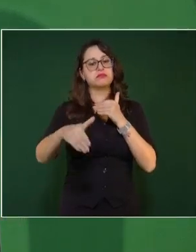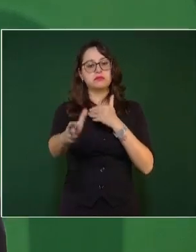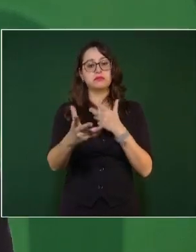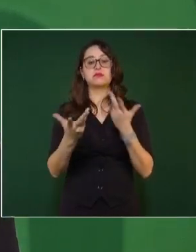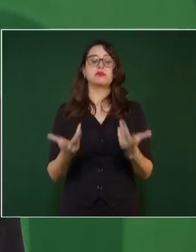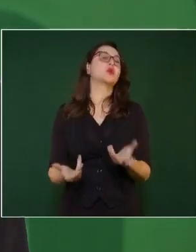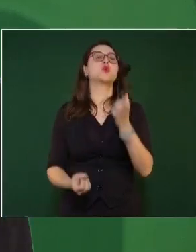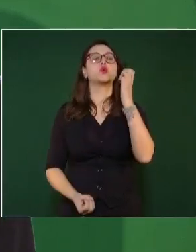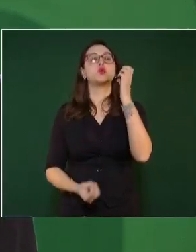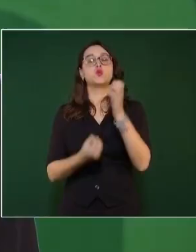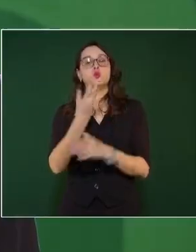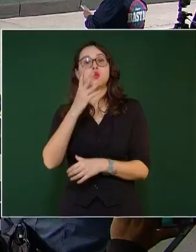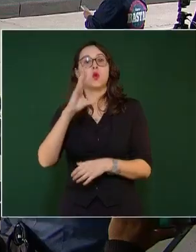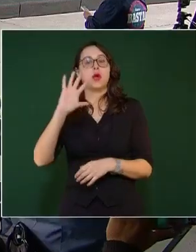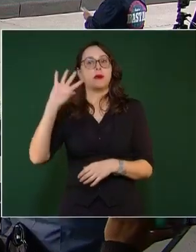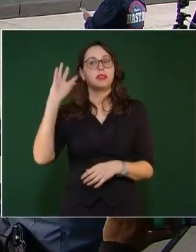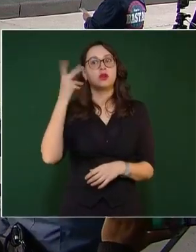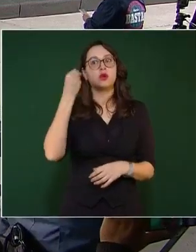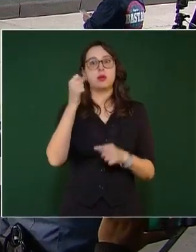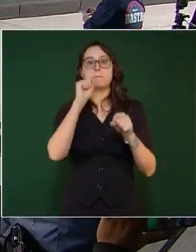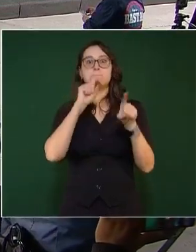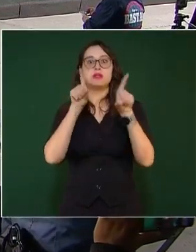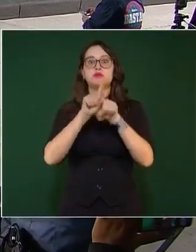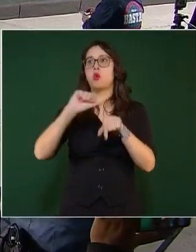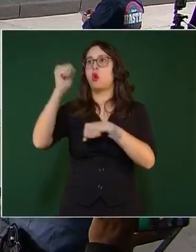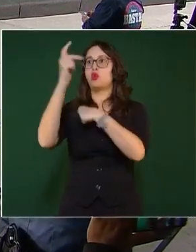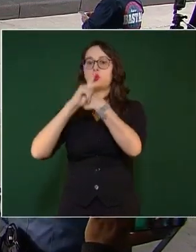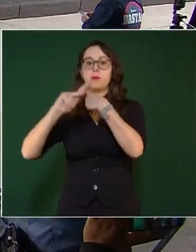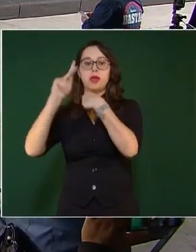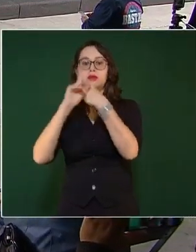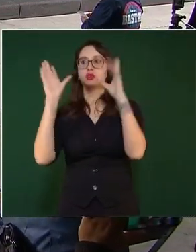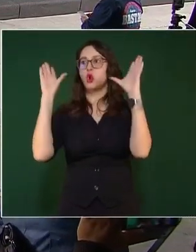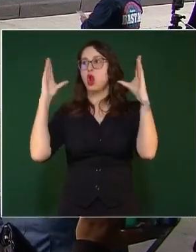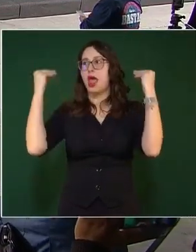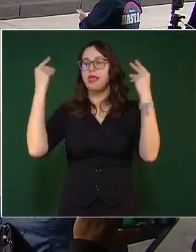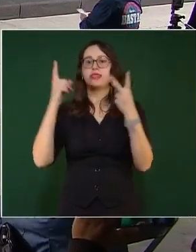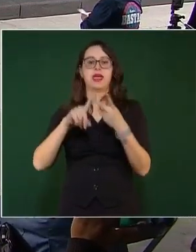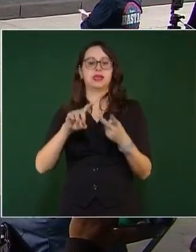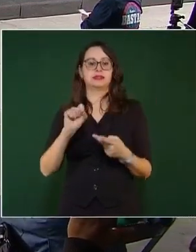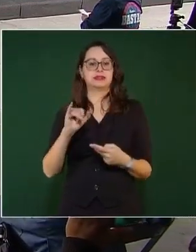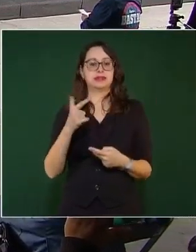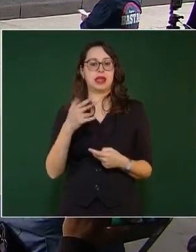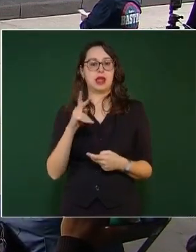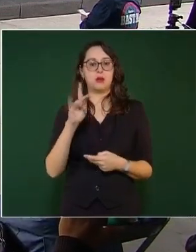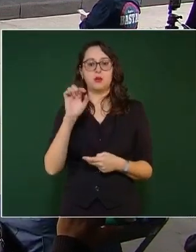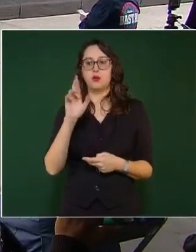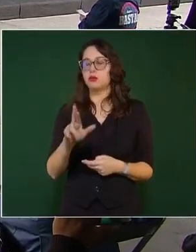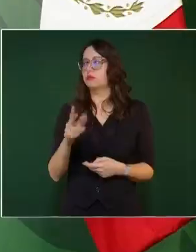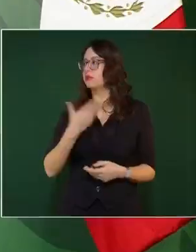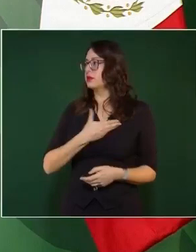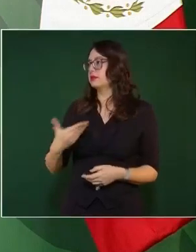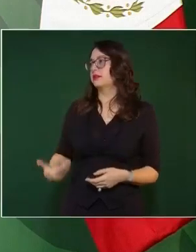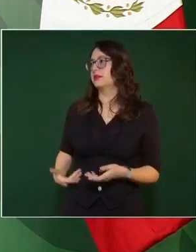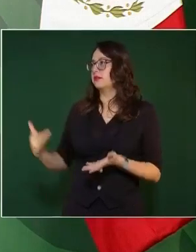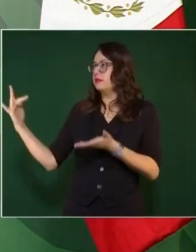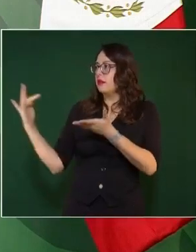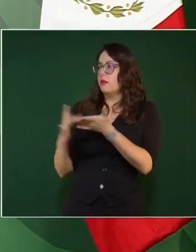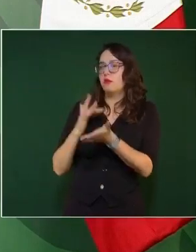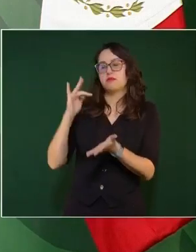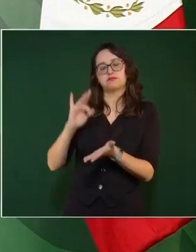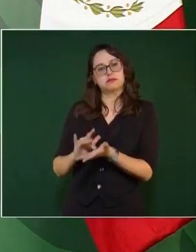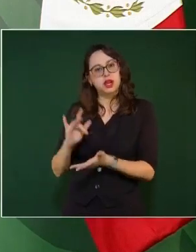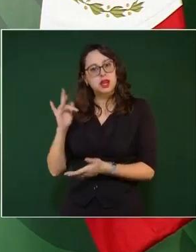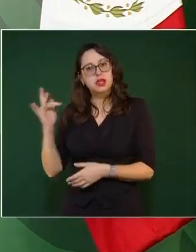países avanzados como Holanda o como Singapur. Muchas gracias, señor presidente. El sistema tendrá las